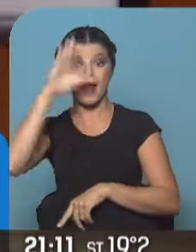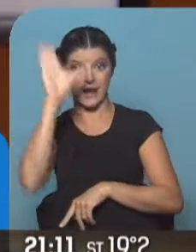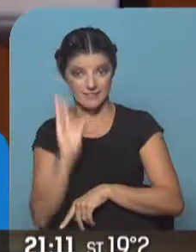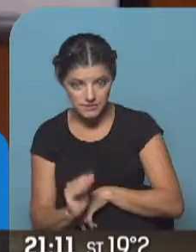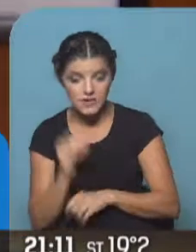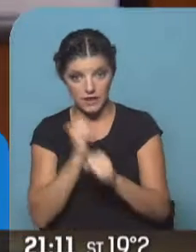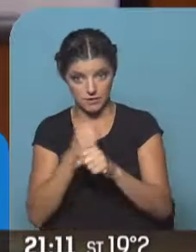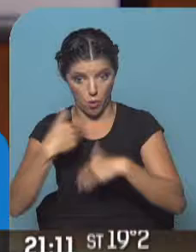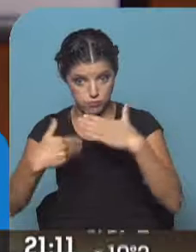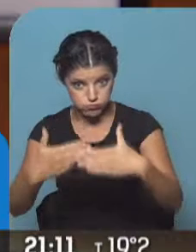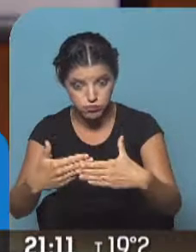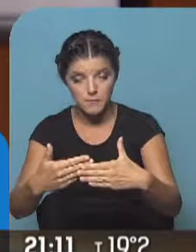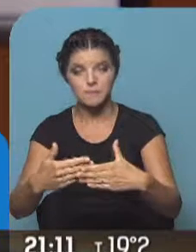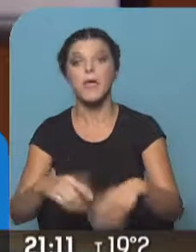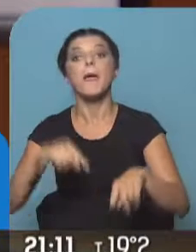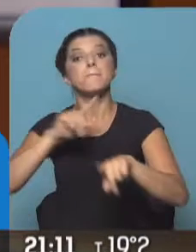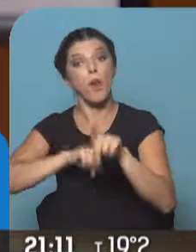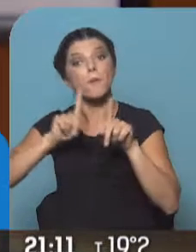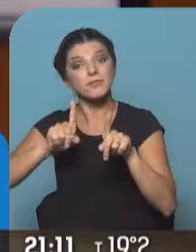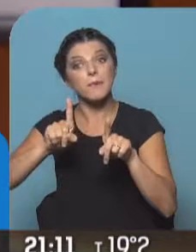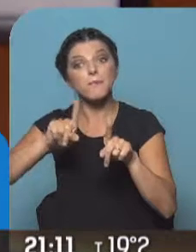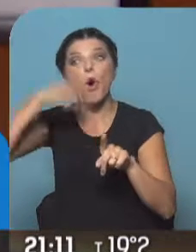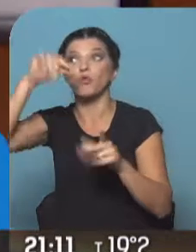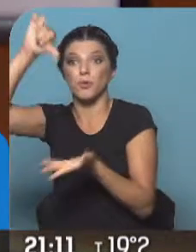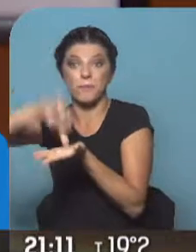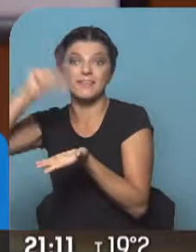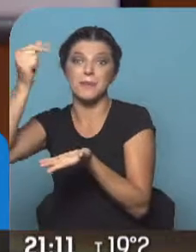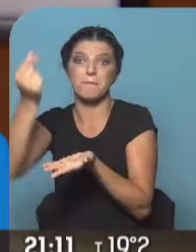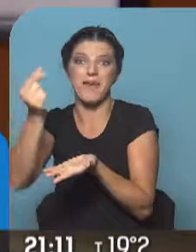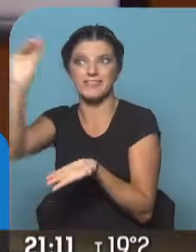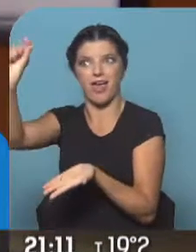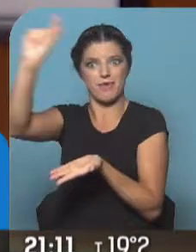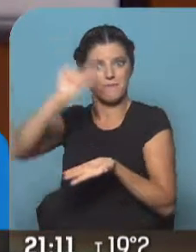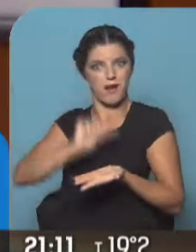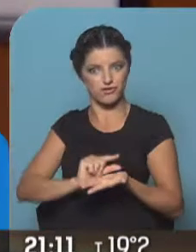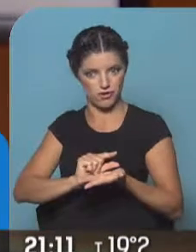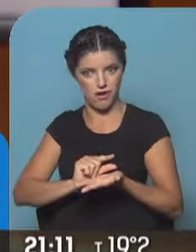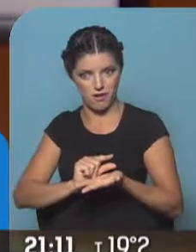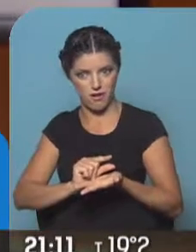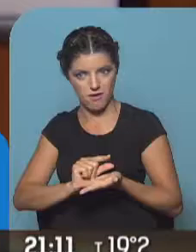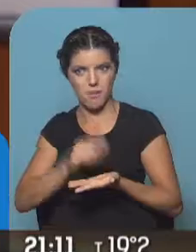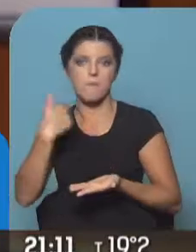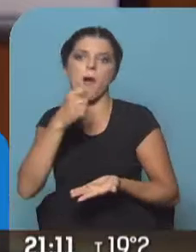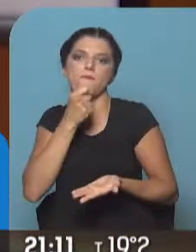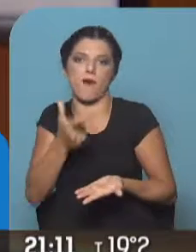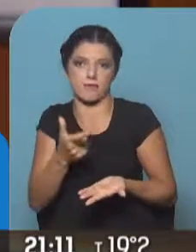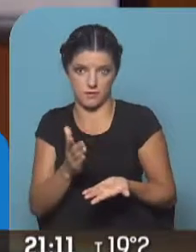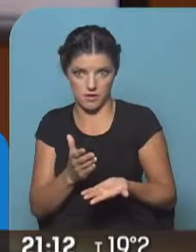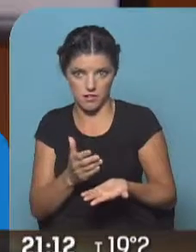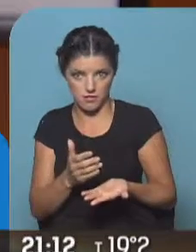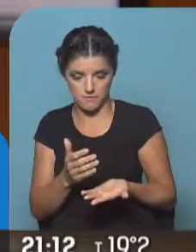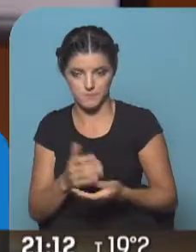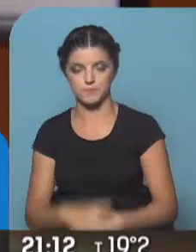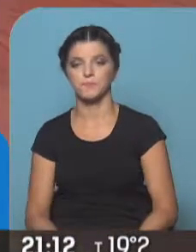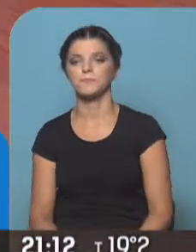en condiciones de recibir inversiones de manera, digamos, mucho más sencilla que lo que ha